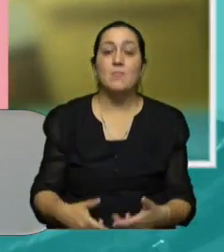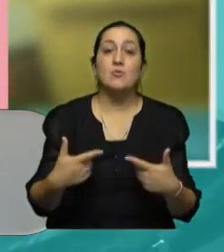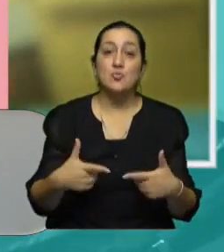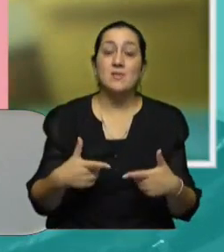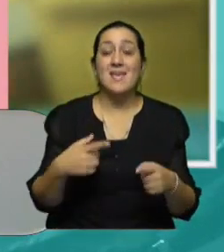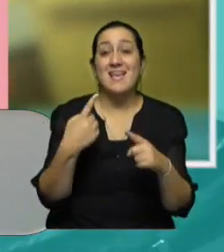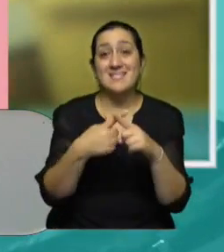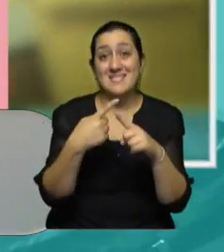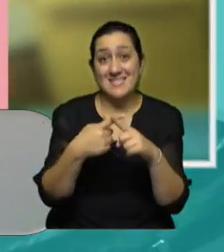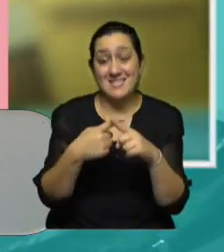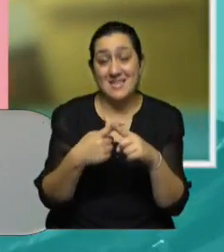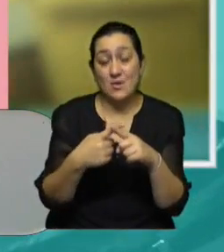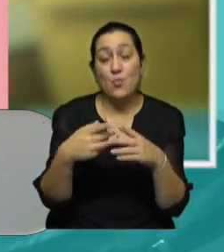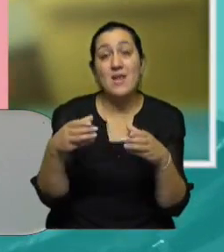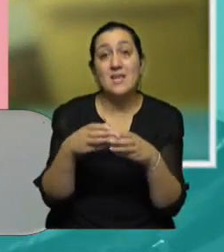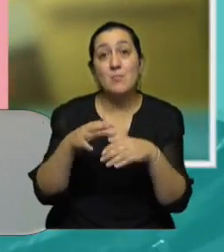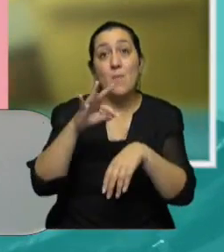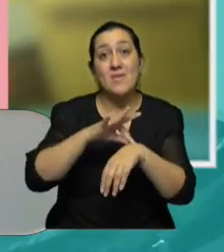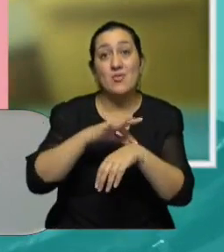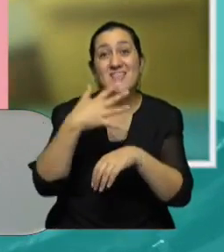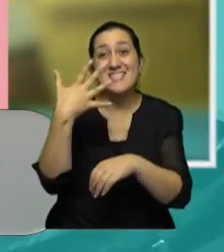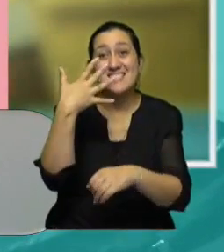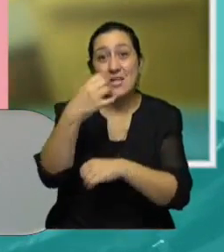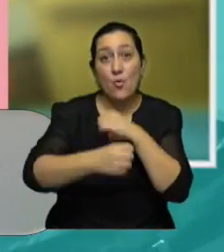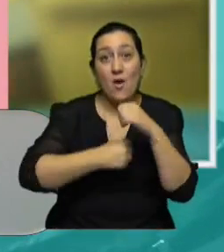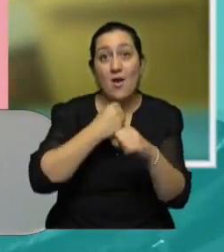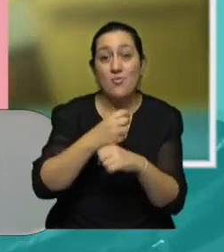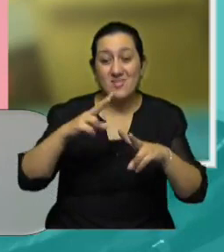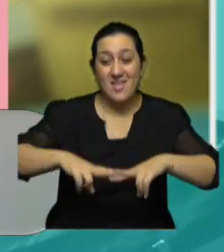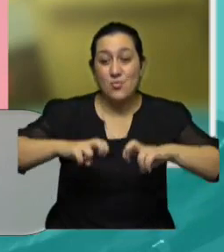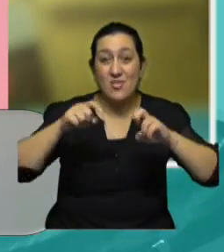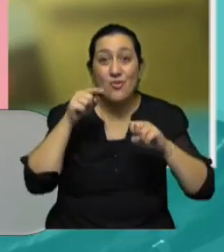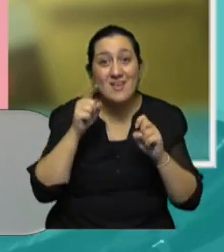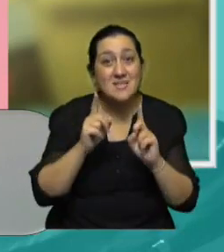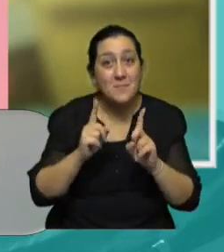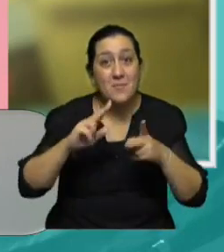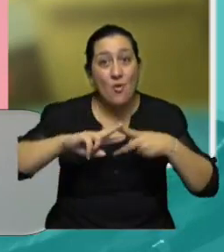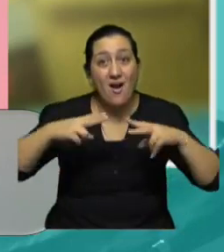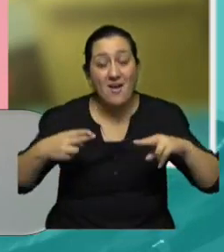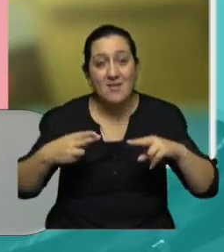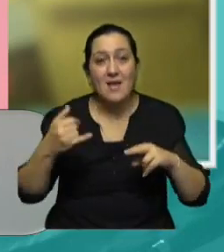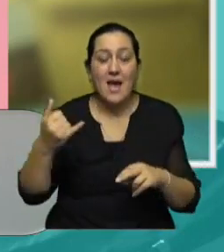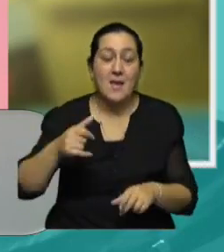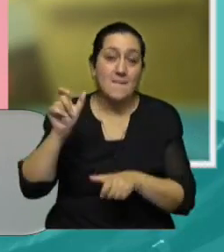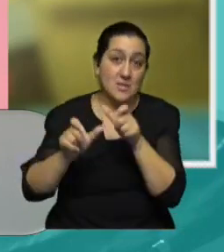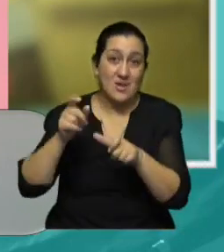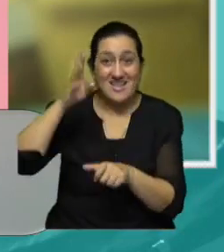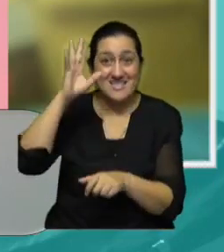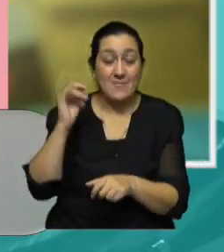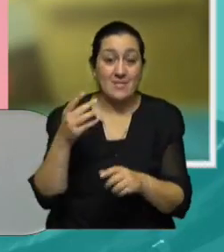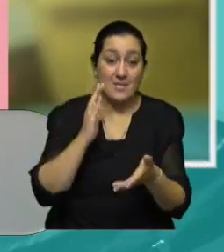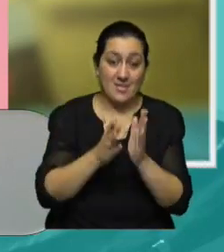existe. Ya hay un equipo médico que hace 5 años que viene estudiando el gen. Entonces, por un lado está la gente que sabe de terapia génica y por